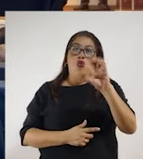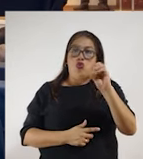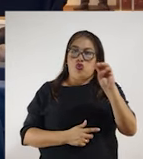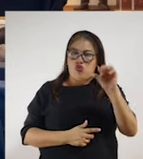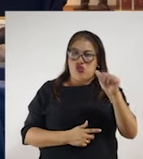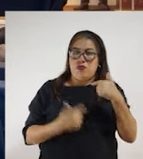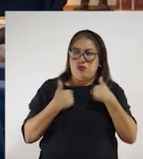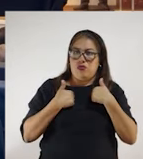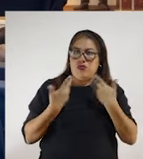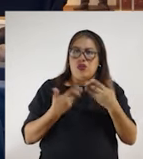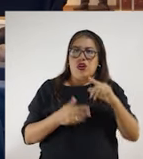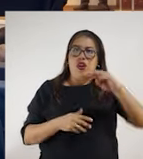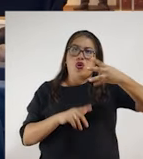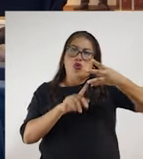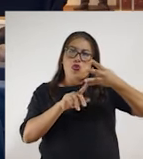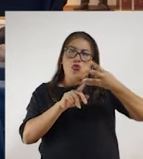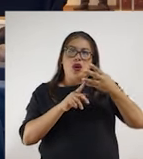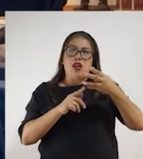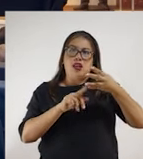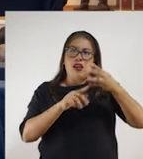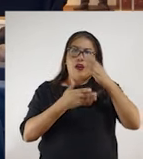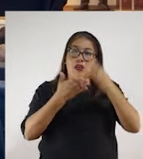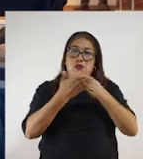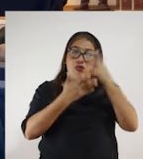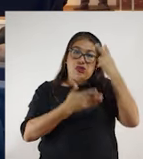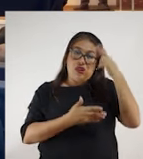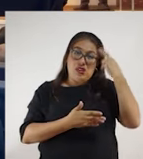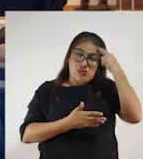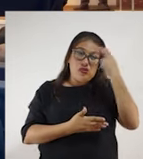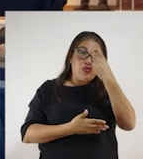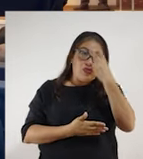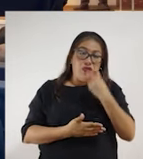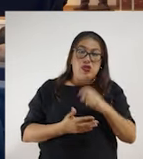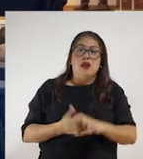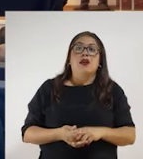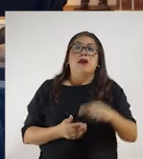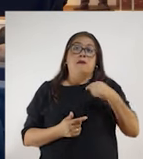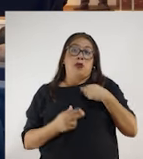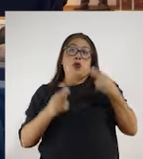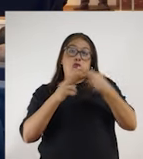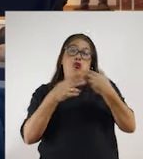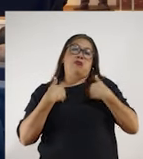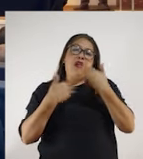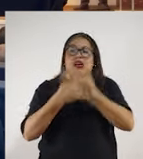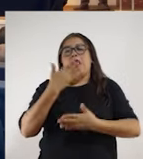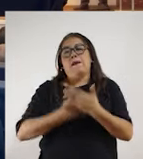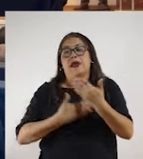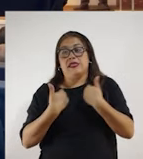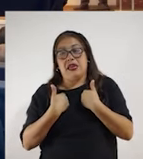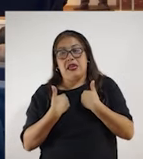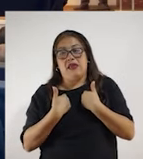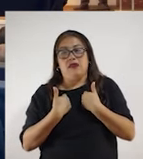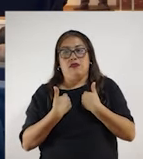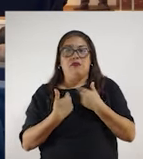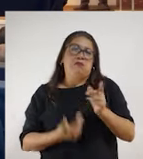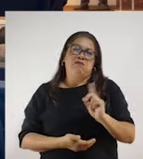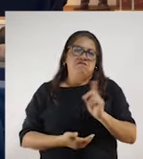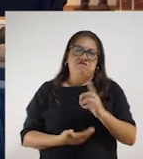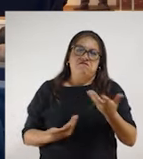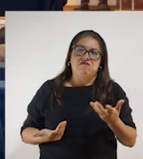¿sí? Es la cuarta causa de ceguera en el mundo. Pero yo no puedo decir que soy una persona con discapacidad. ¿Por